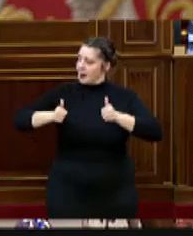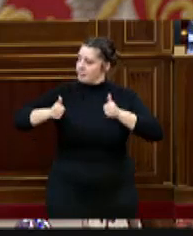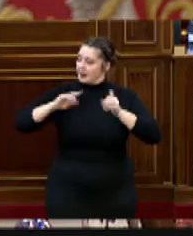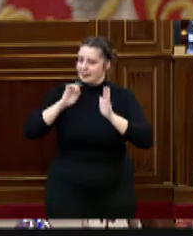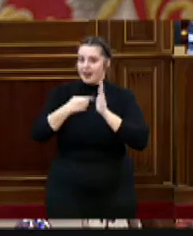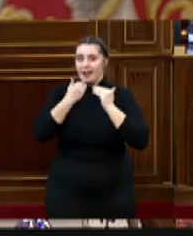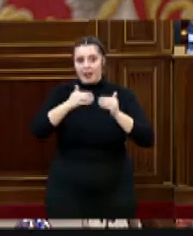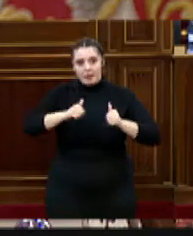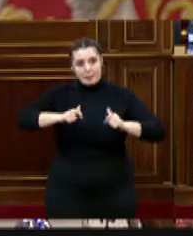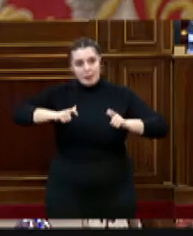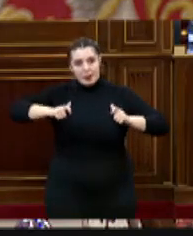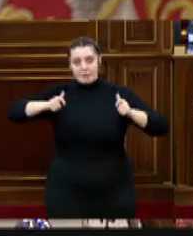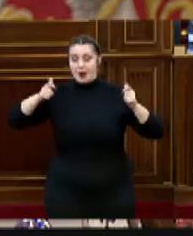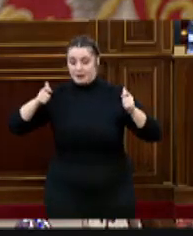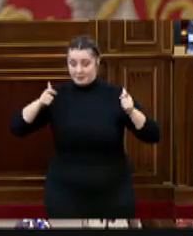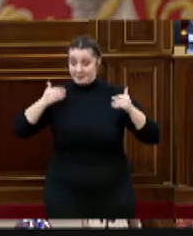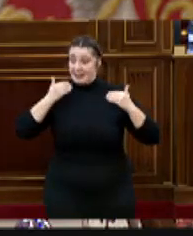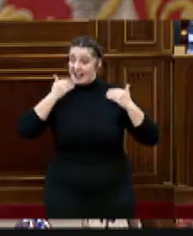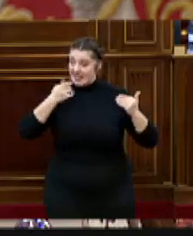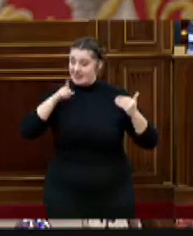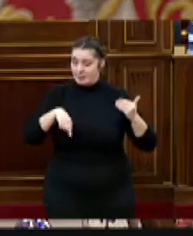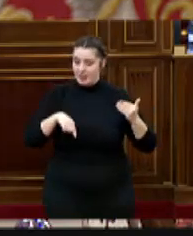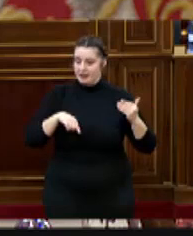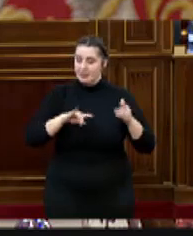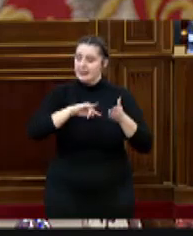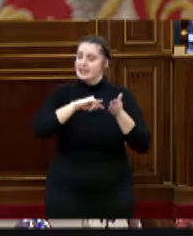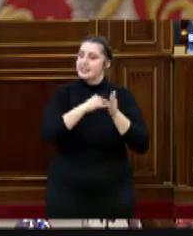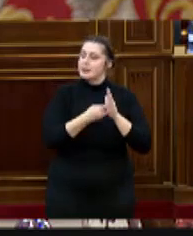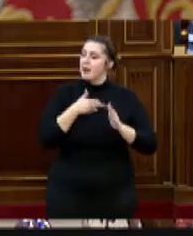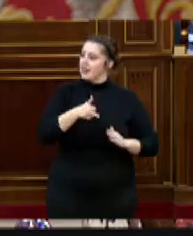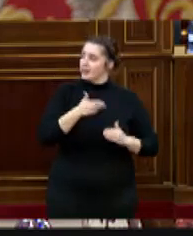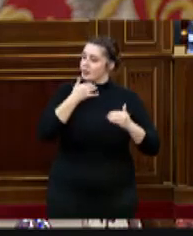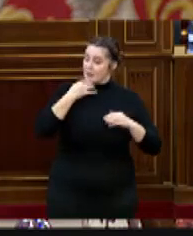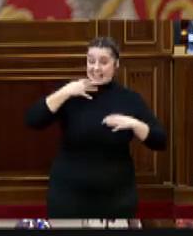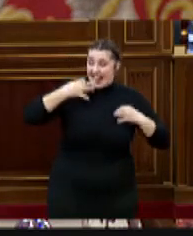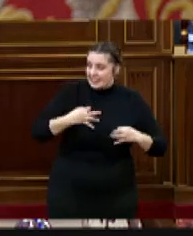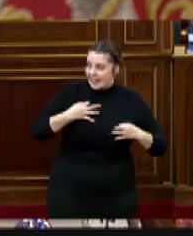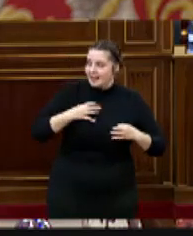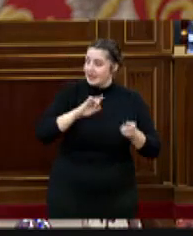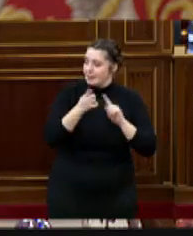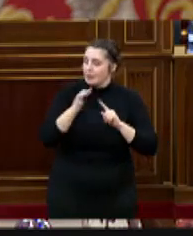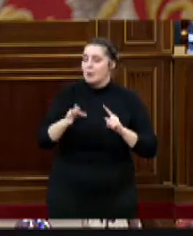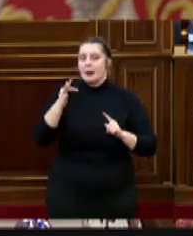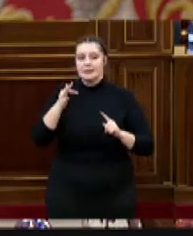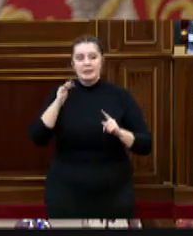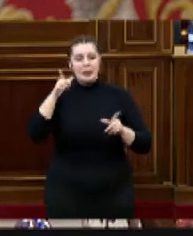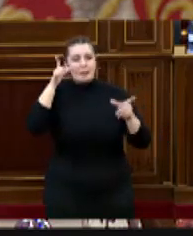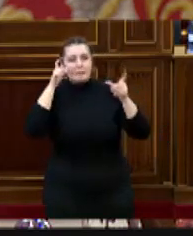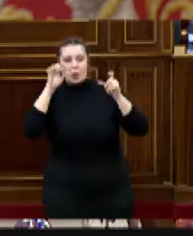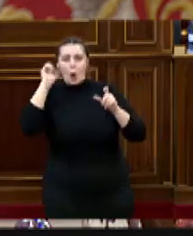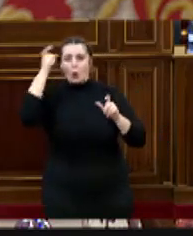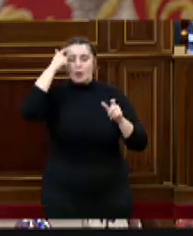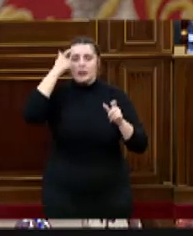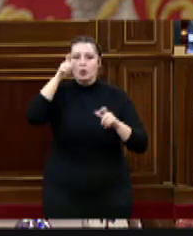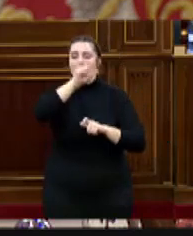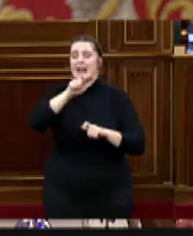con ello hemos sido cambiando no solo nuestro sistema de derechos y garantías sino también nuestra percepción de los casi 4 millones